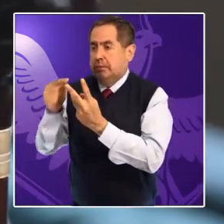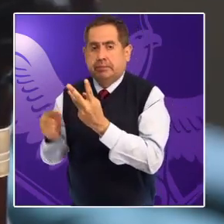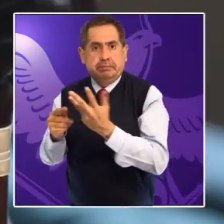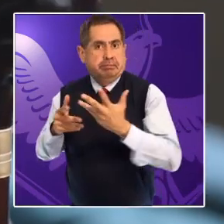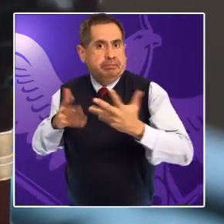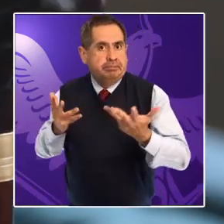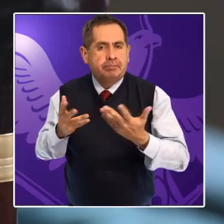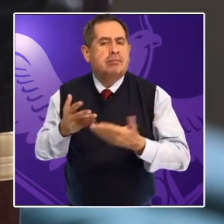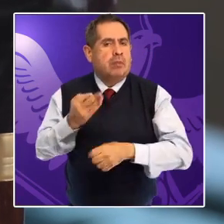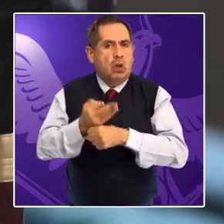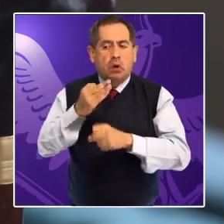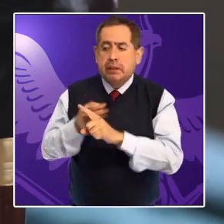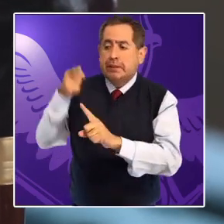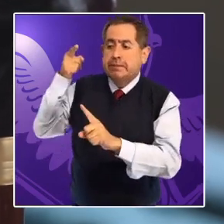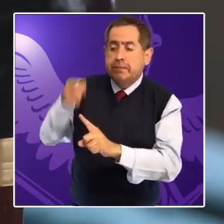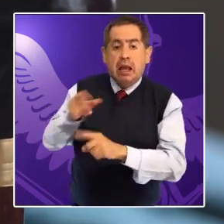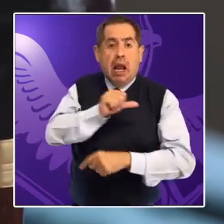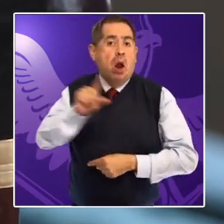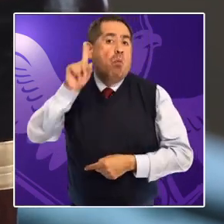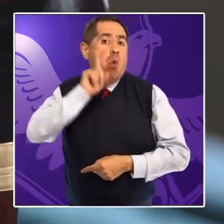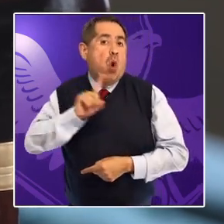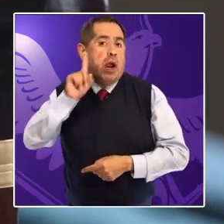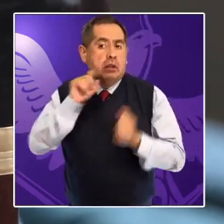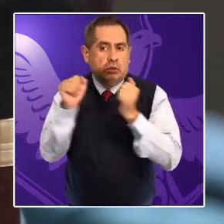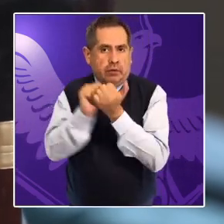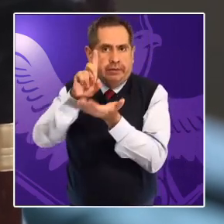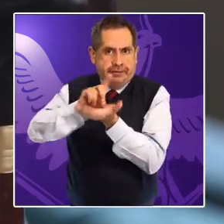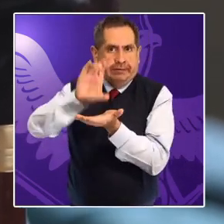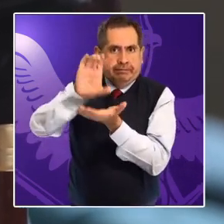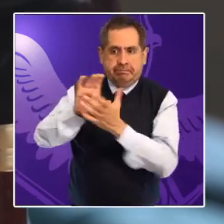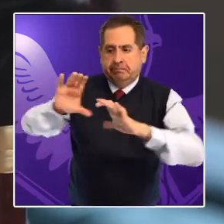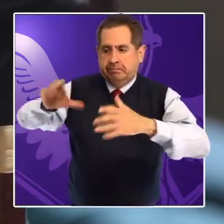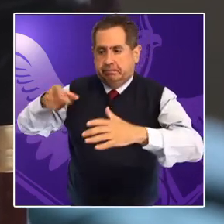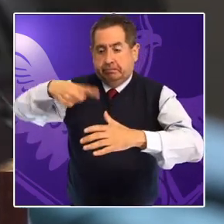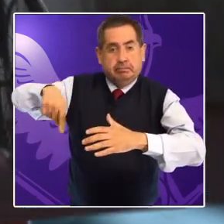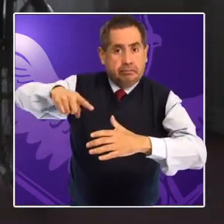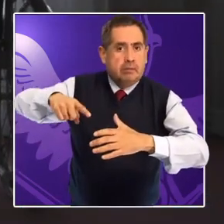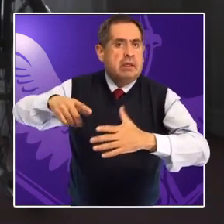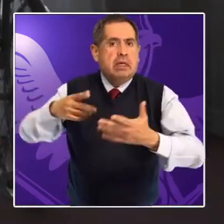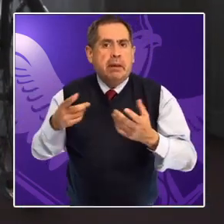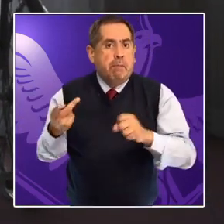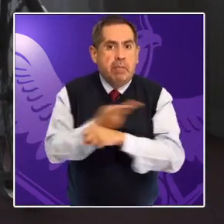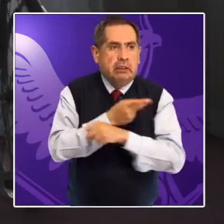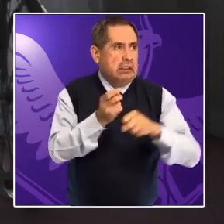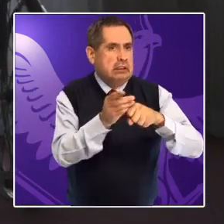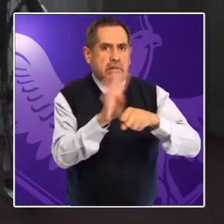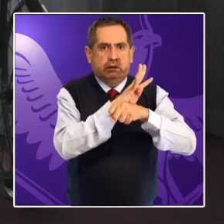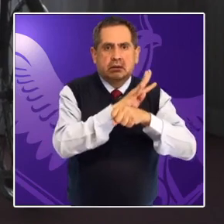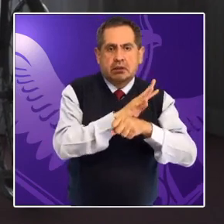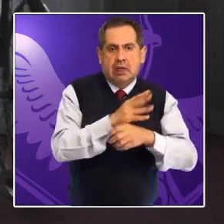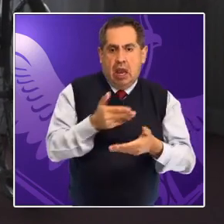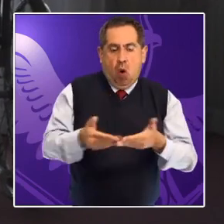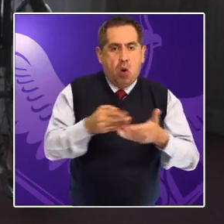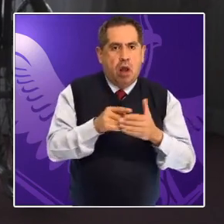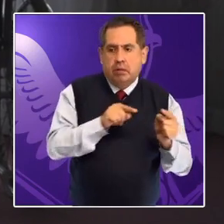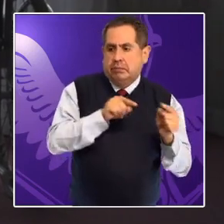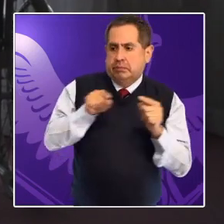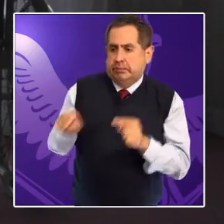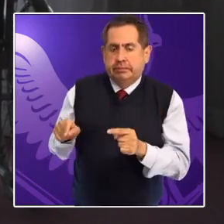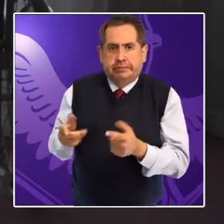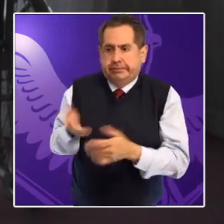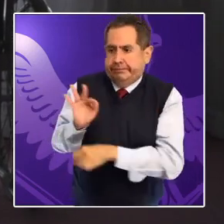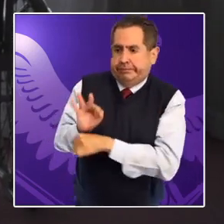ocasión se centrará en los derechos de las mujeres con discapacidad y el efecto que la pandemia de COVID-19 ha generado